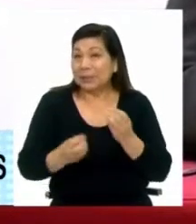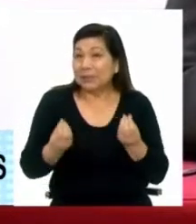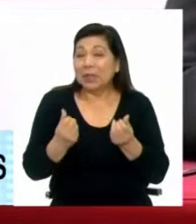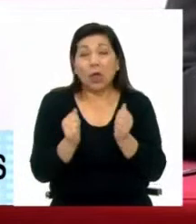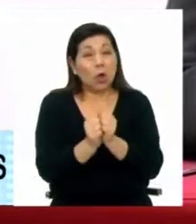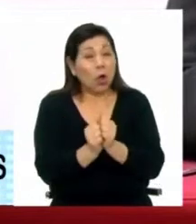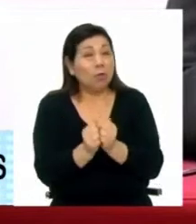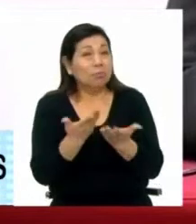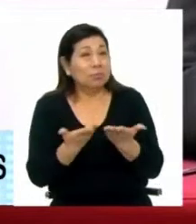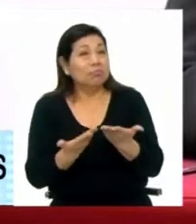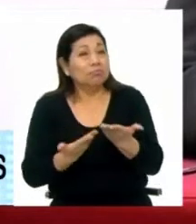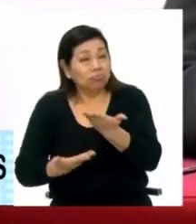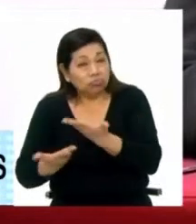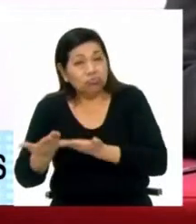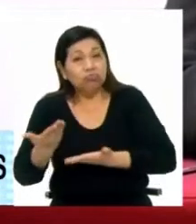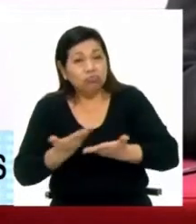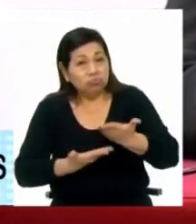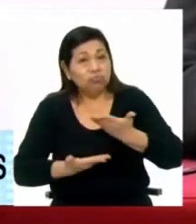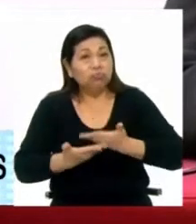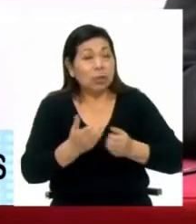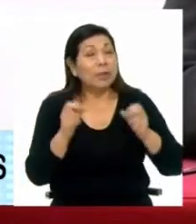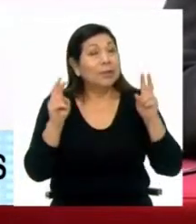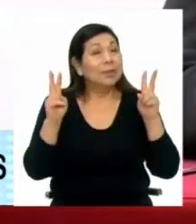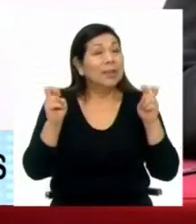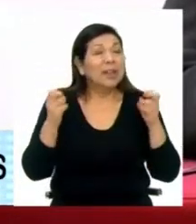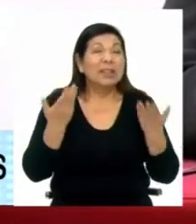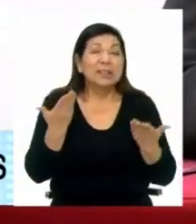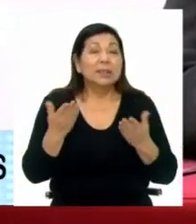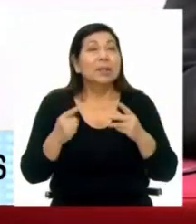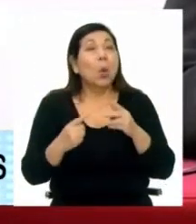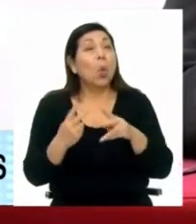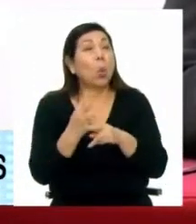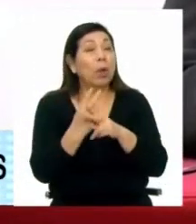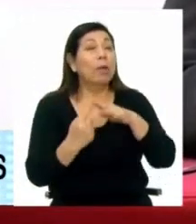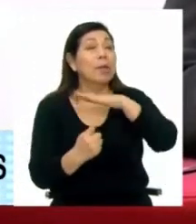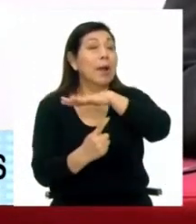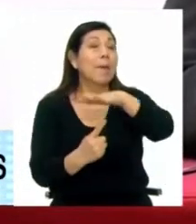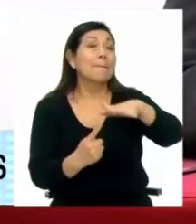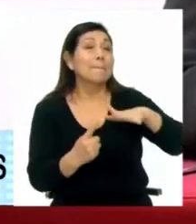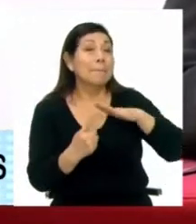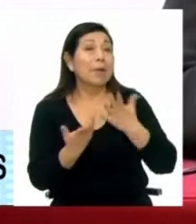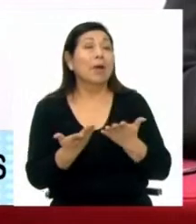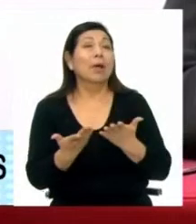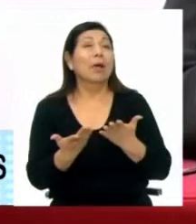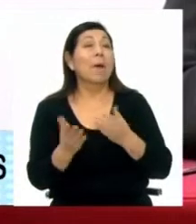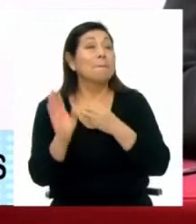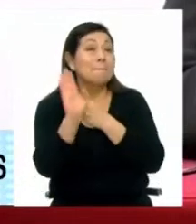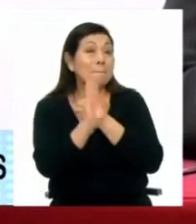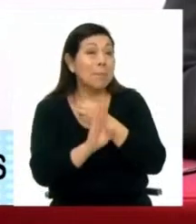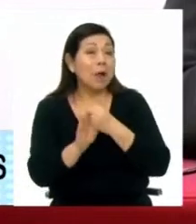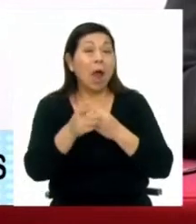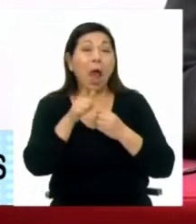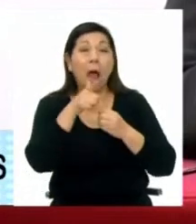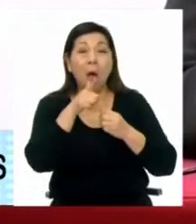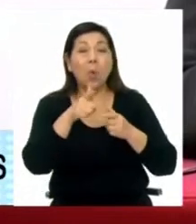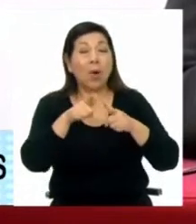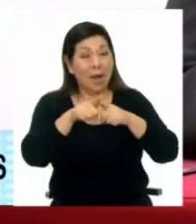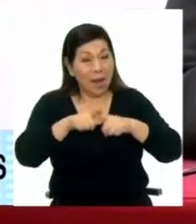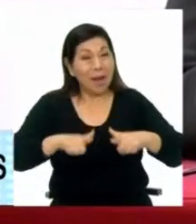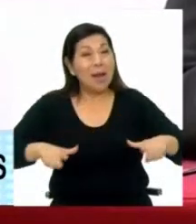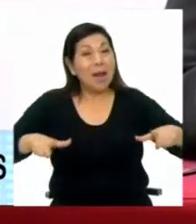ver con la integración, con el tema ambiental también, para el tema de la protección del lago